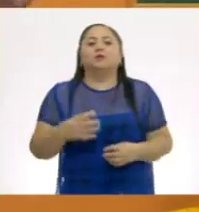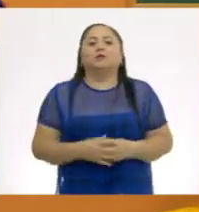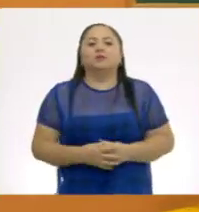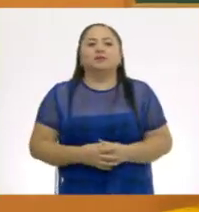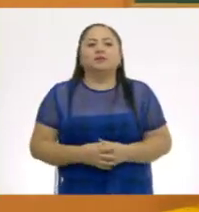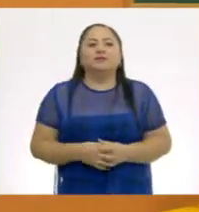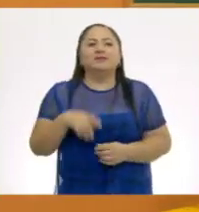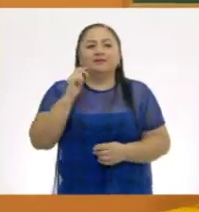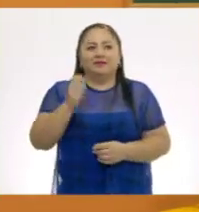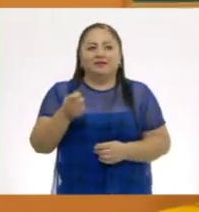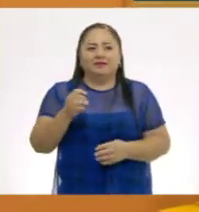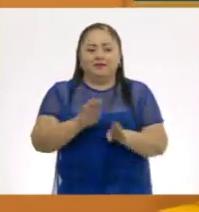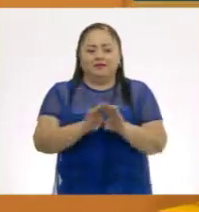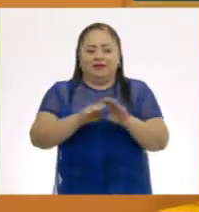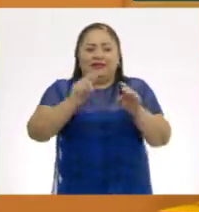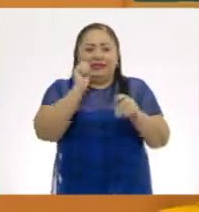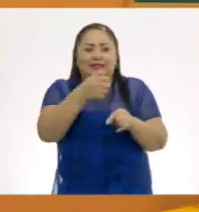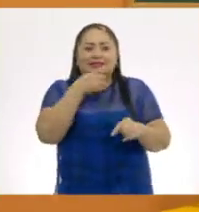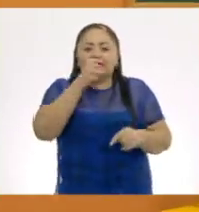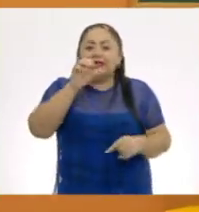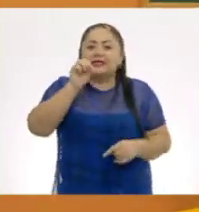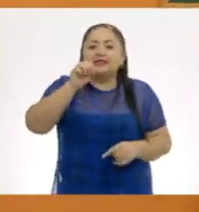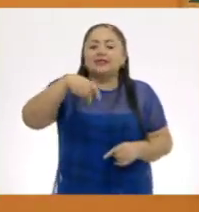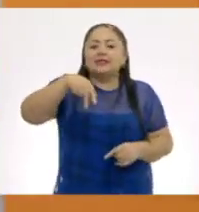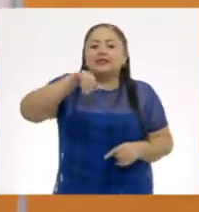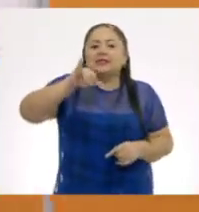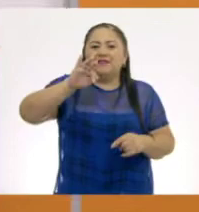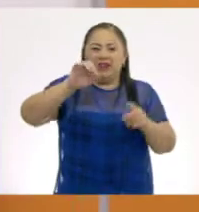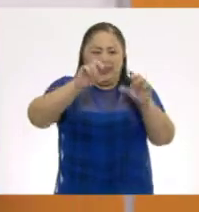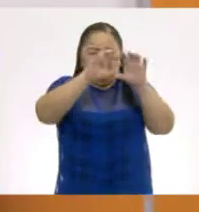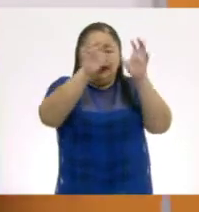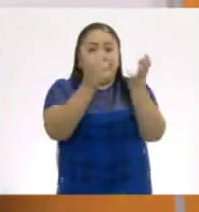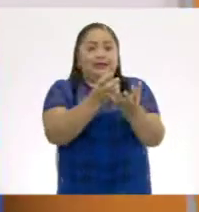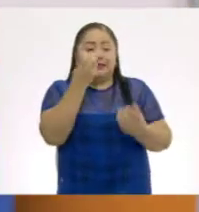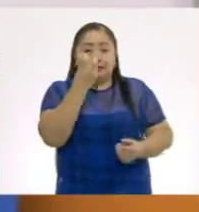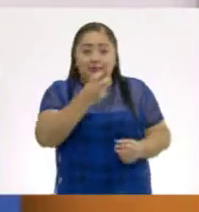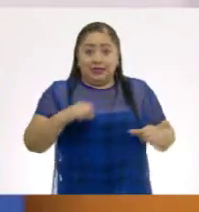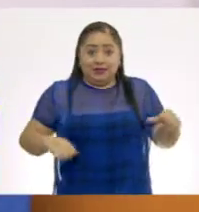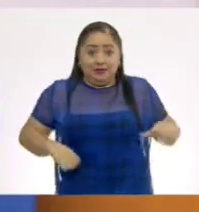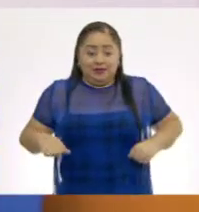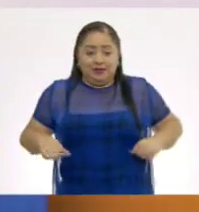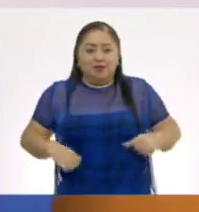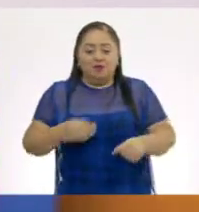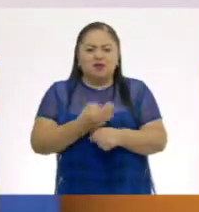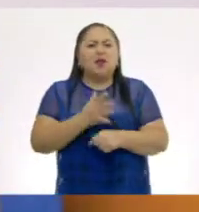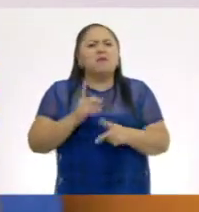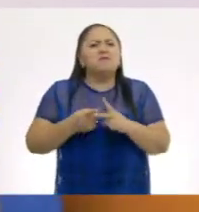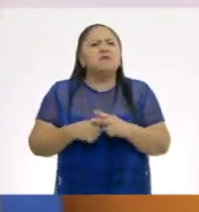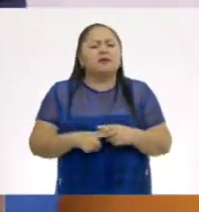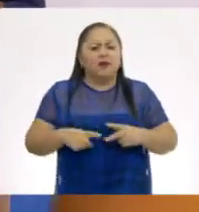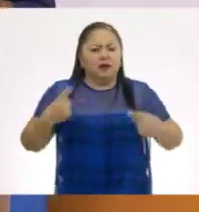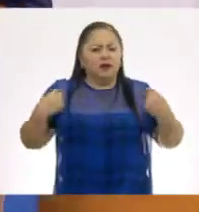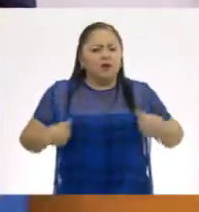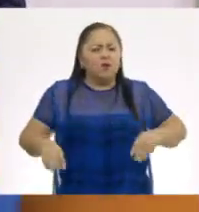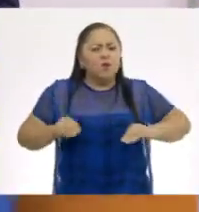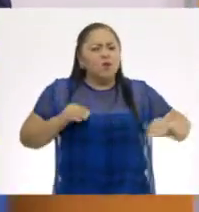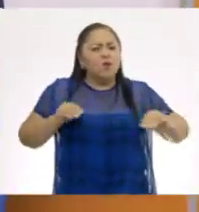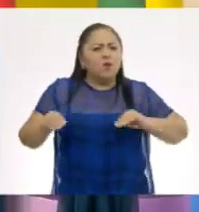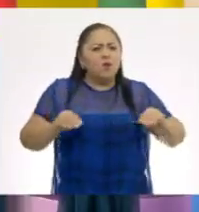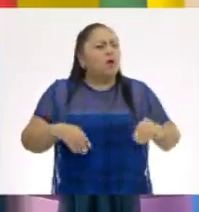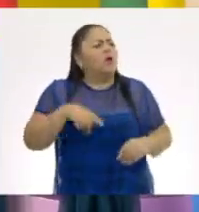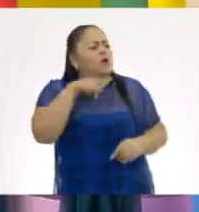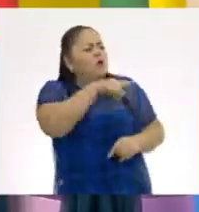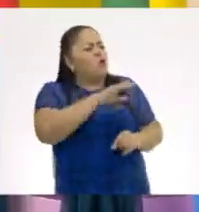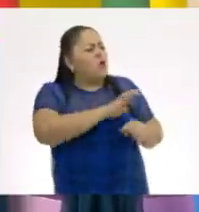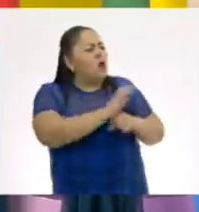personal, que es nuestra kinesfera. ¿Sí? Y con esta actividad empezamos a mover. ¿Con qué partes de tu cuerpo